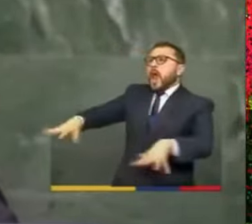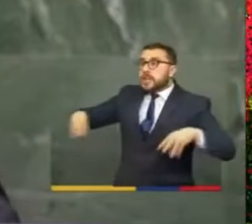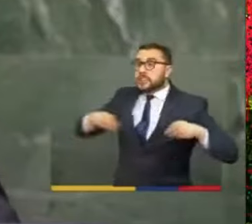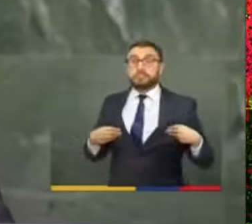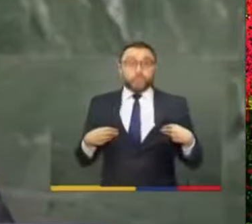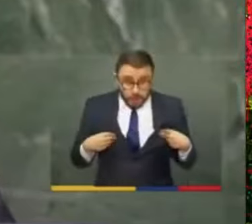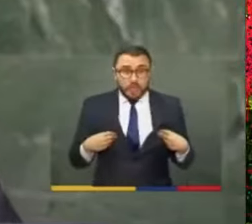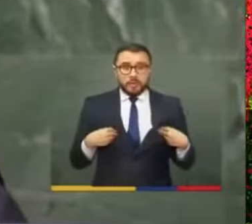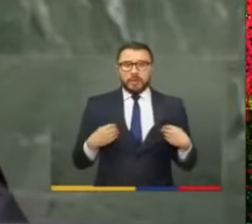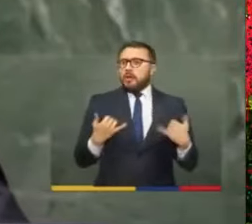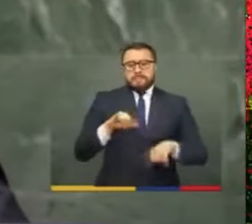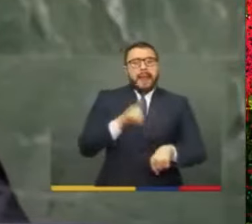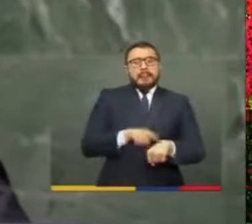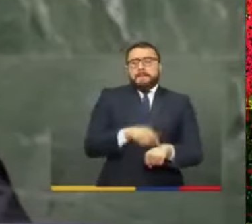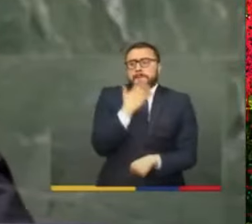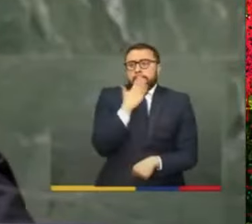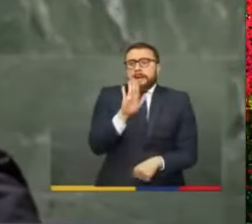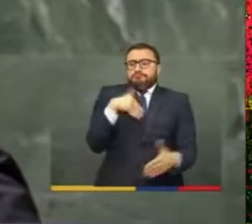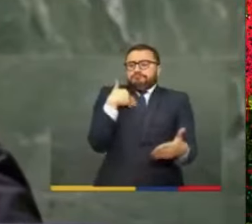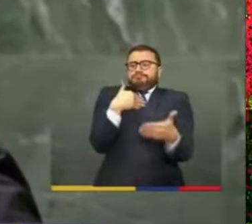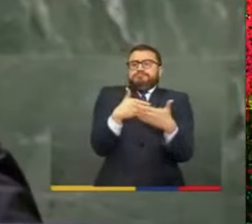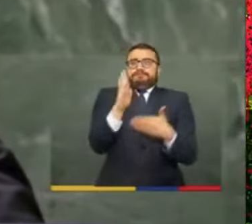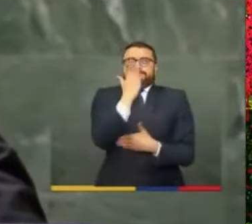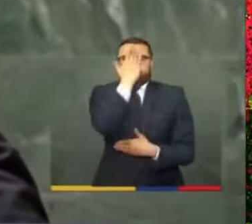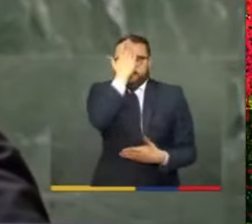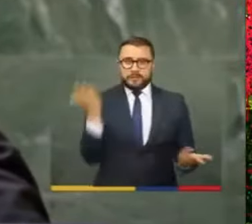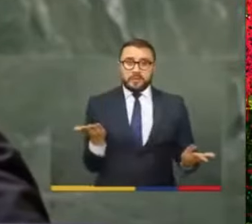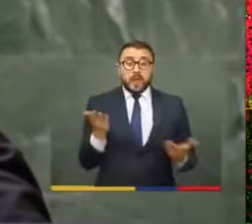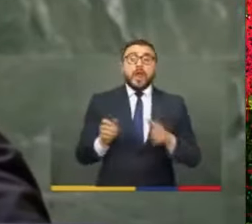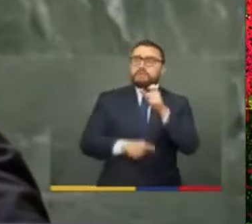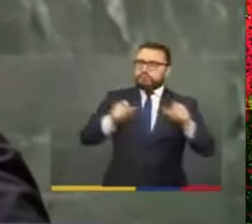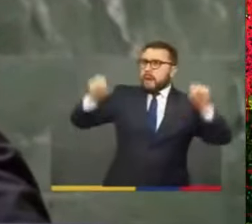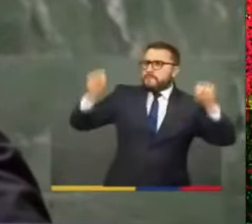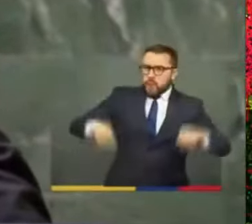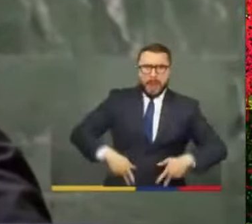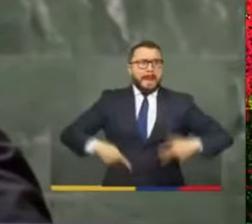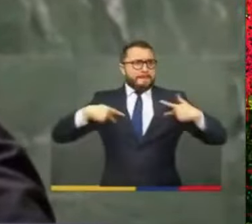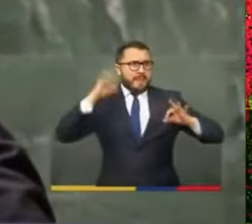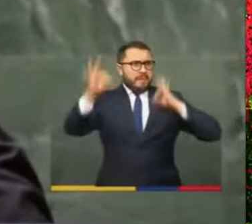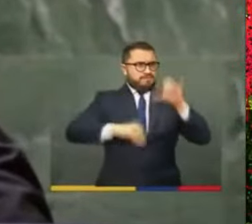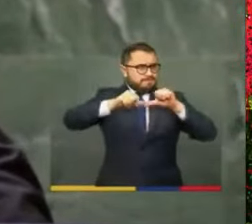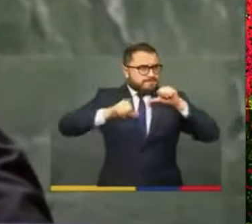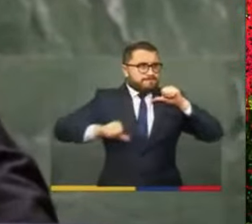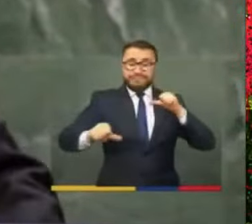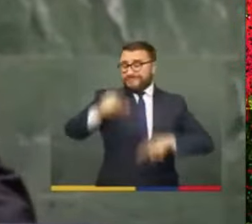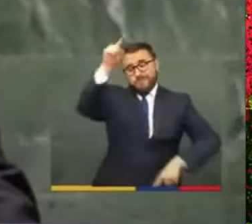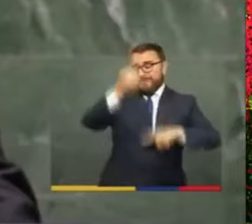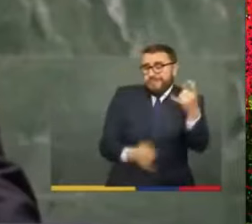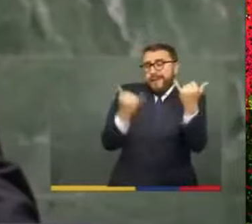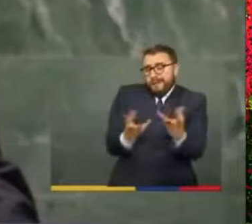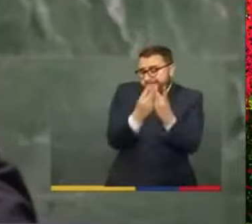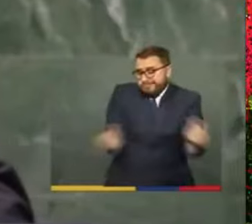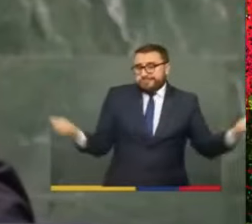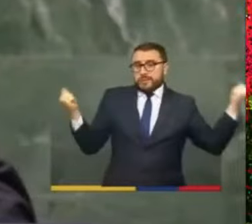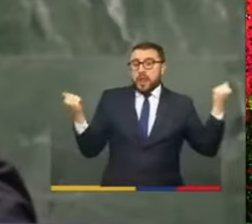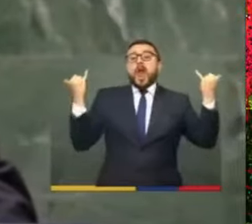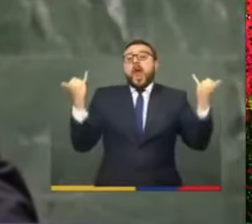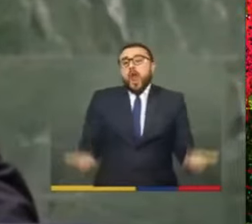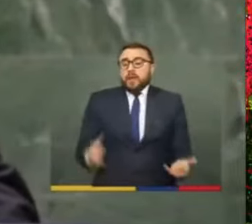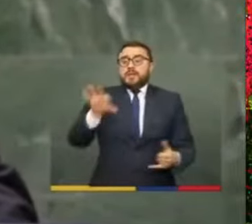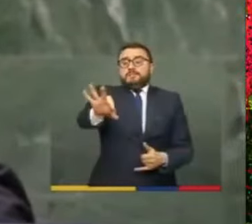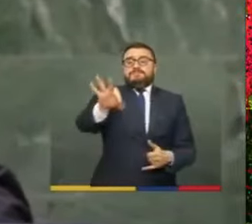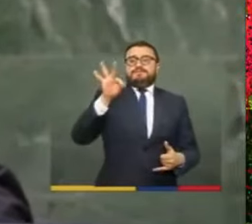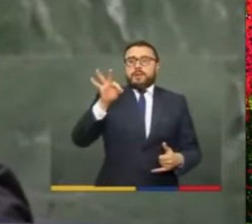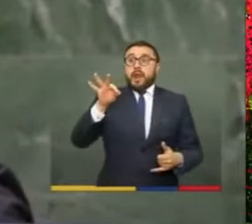tiempo. Los gobiernos son incapaces de detener la extinción de la vida. Hoy hay que escoger si es la vida o